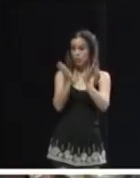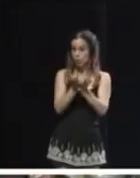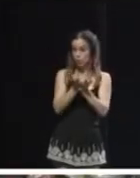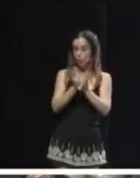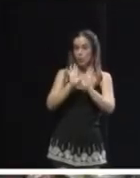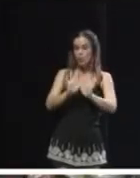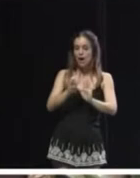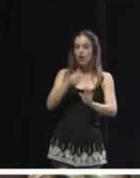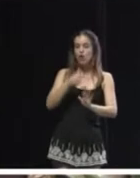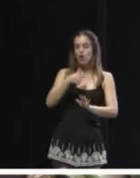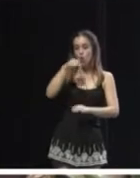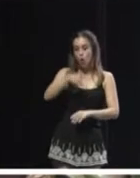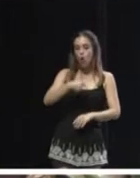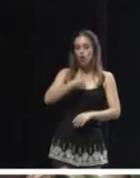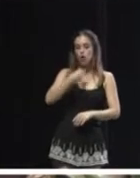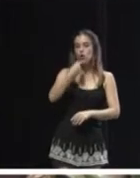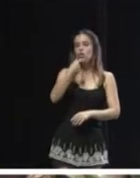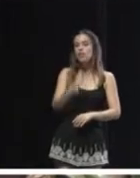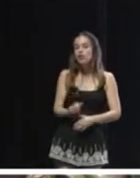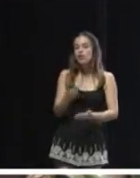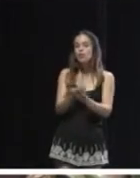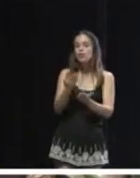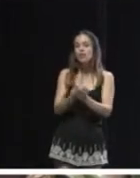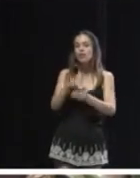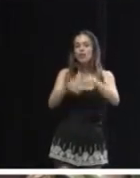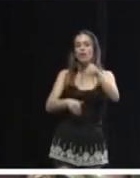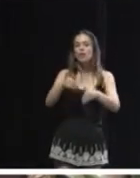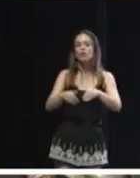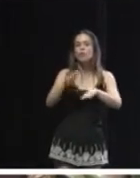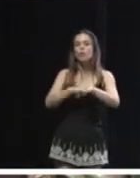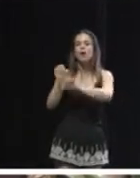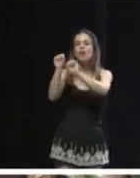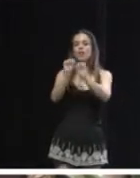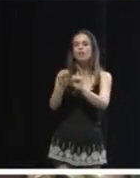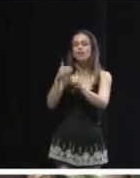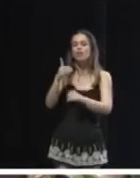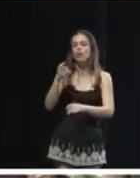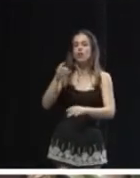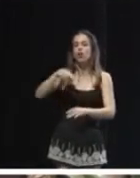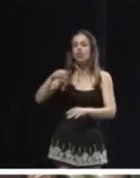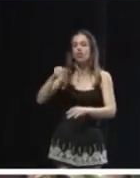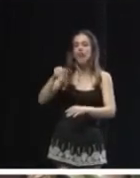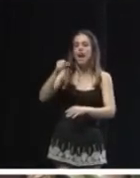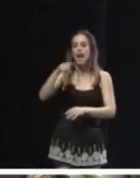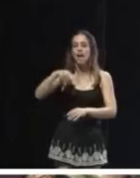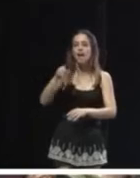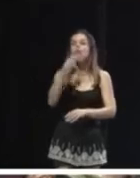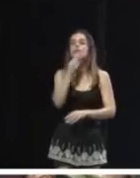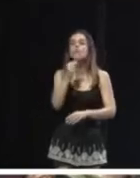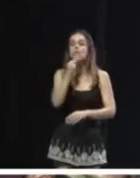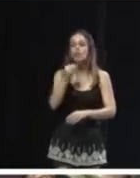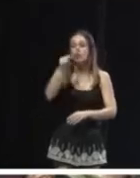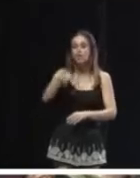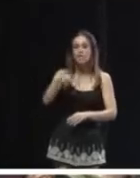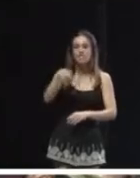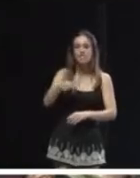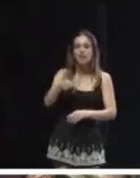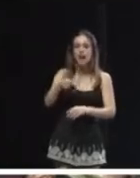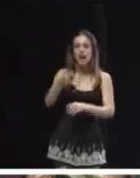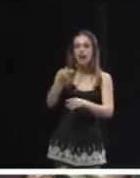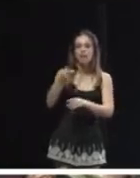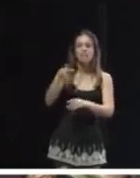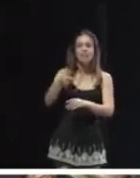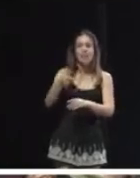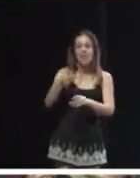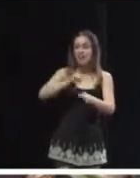hoy pidiendo el voto para que salgamos a defender Doñana. Señor Moreno Bonilla, retire ya la ley de